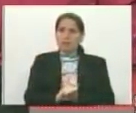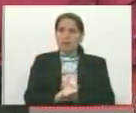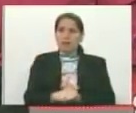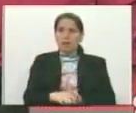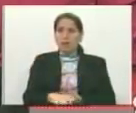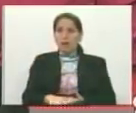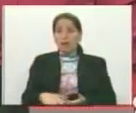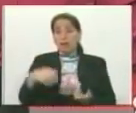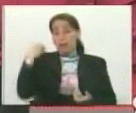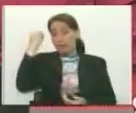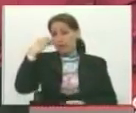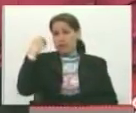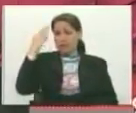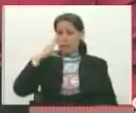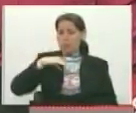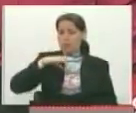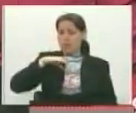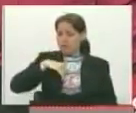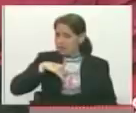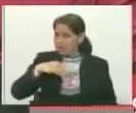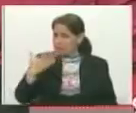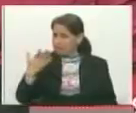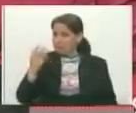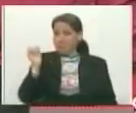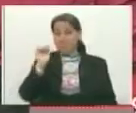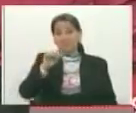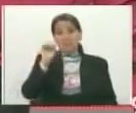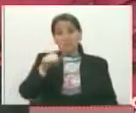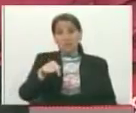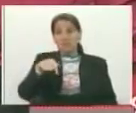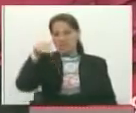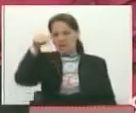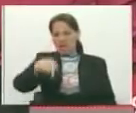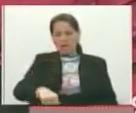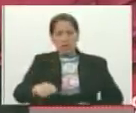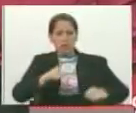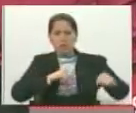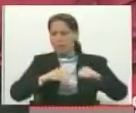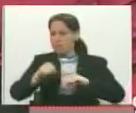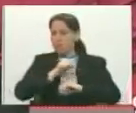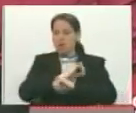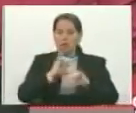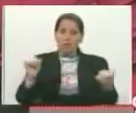Creyendo que el Sebin se iba a comer ese cuento. De aquí no me muevo, dijo.